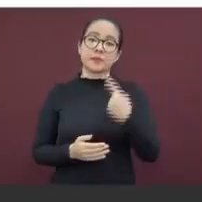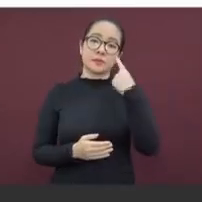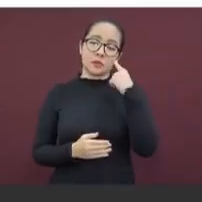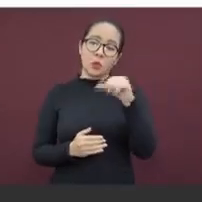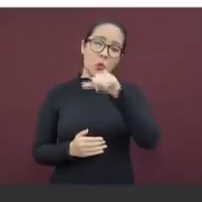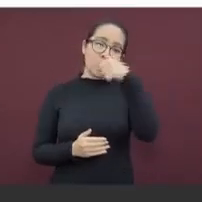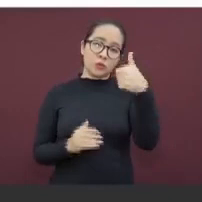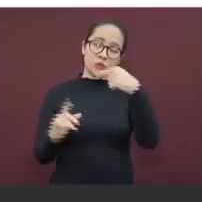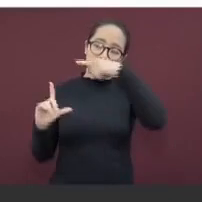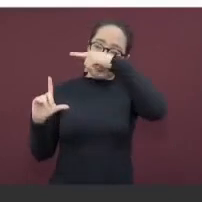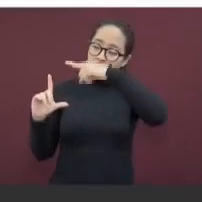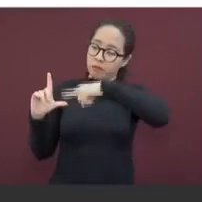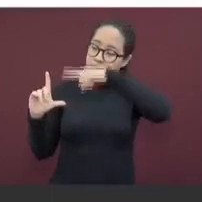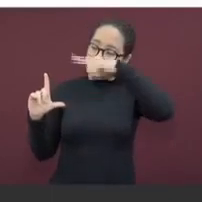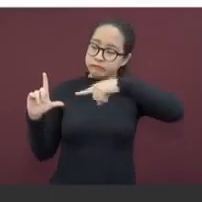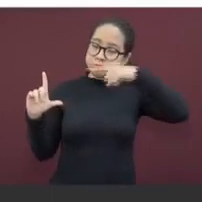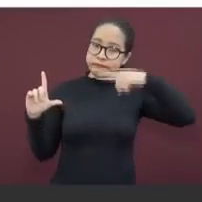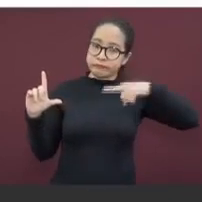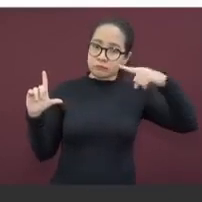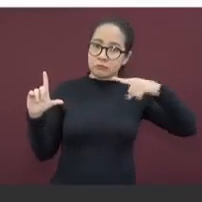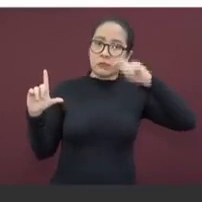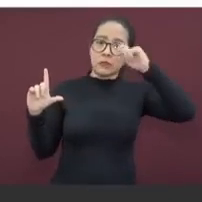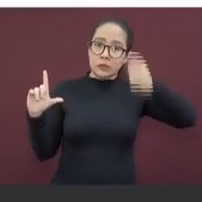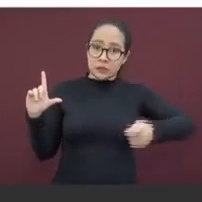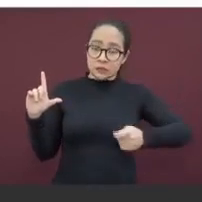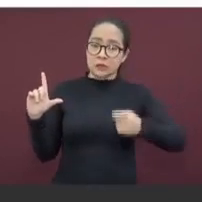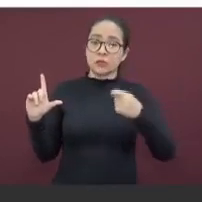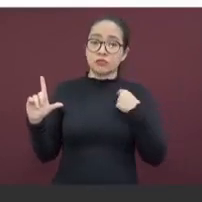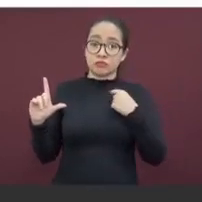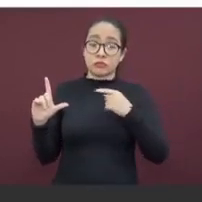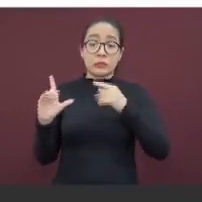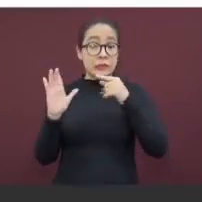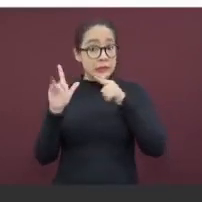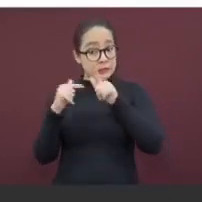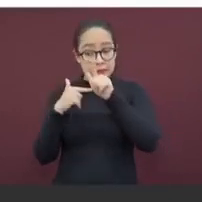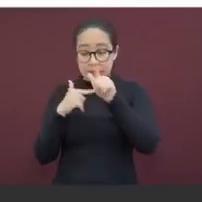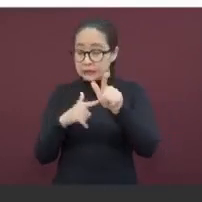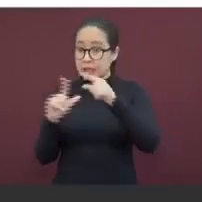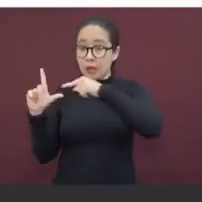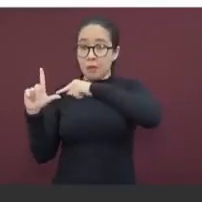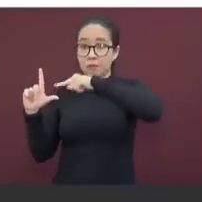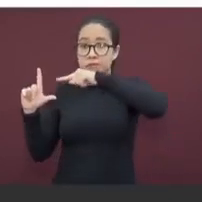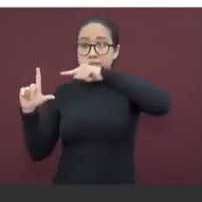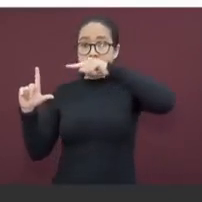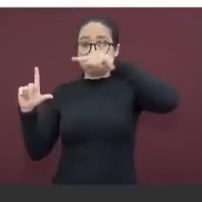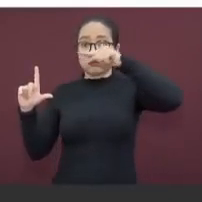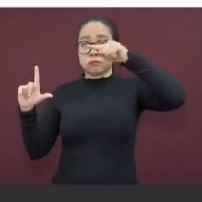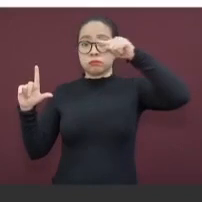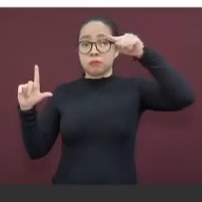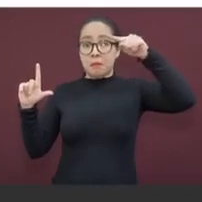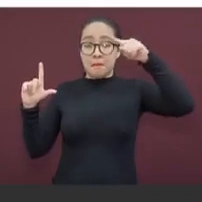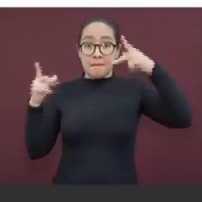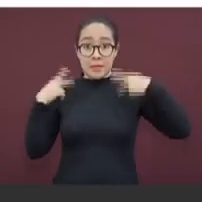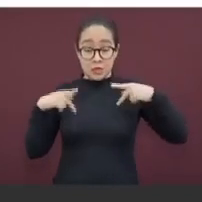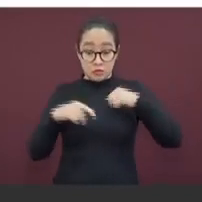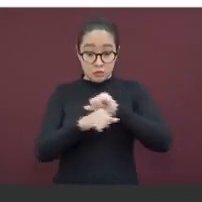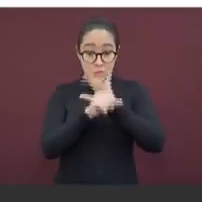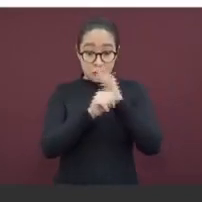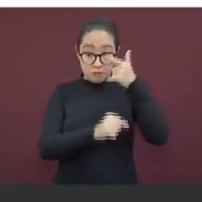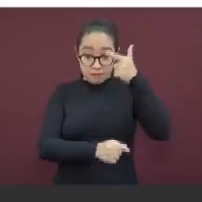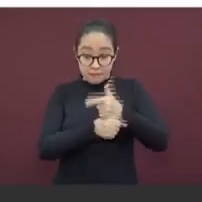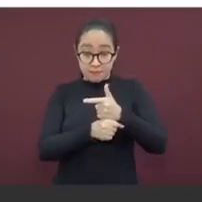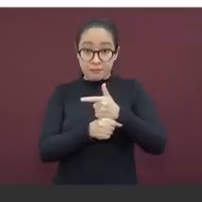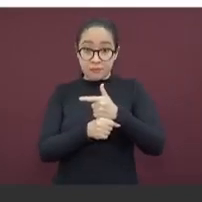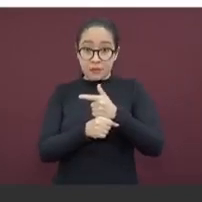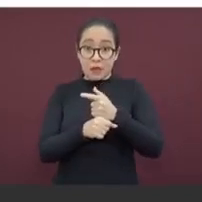observar como la tendencia de la curva continúa en ascenso conforme en los casos positivos aumentan los